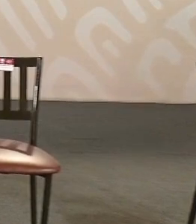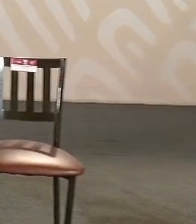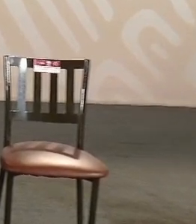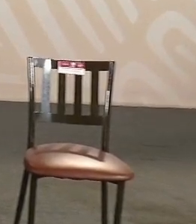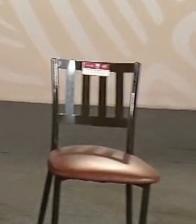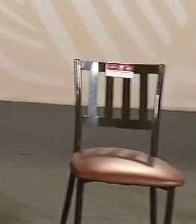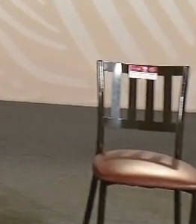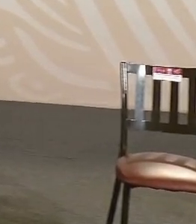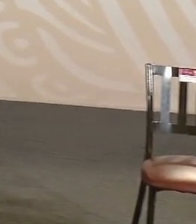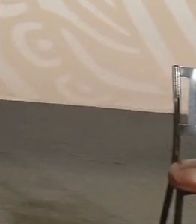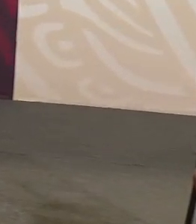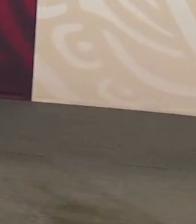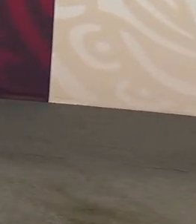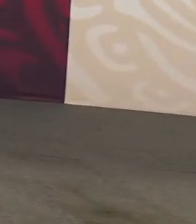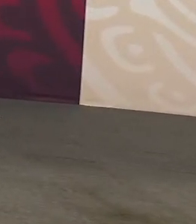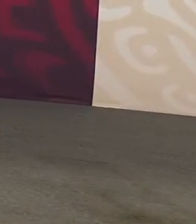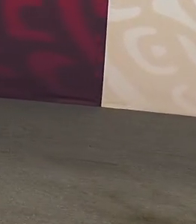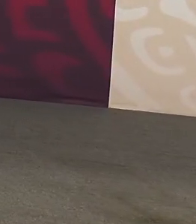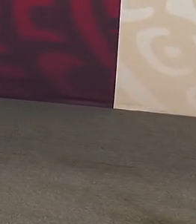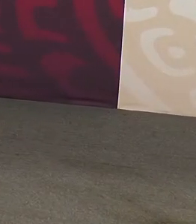Ánimo.